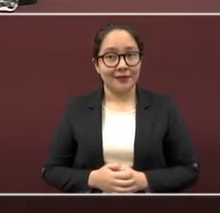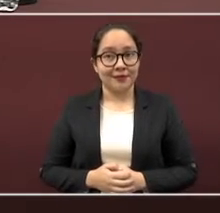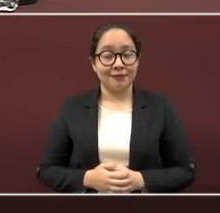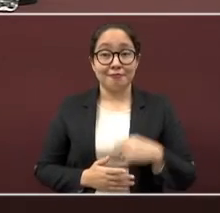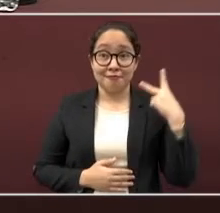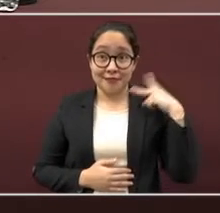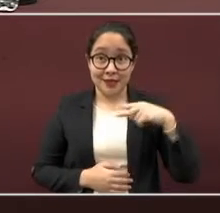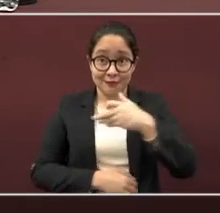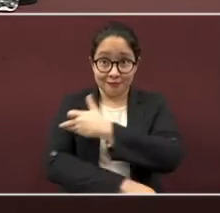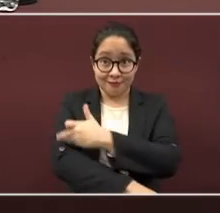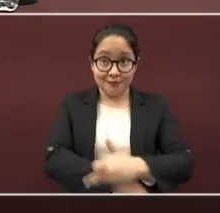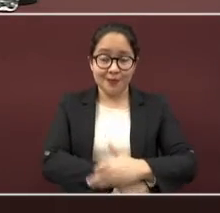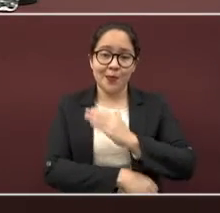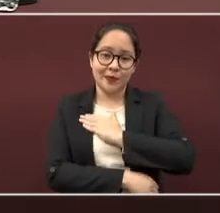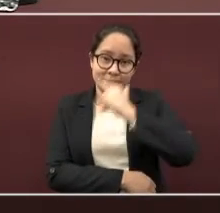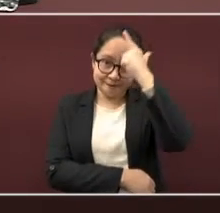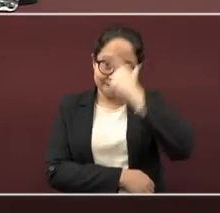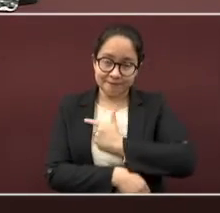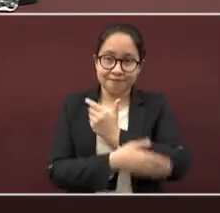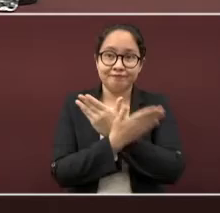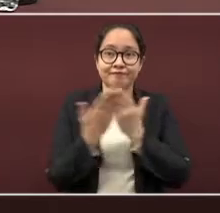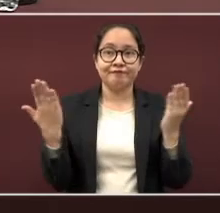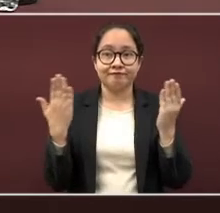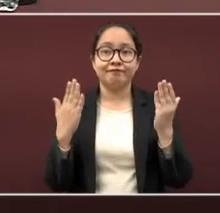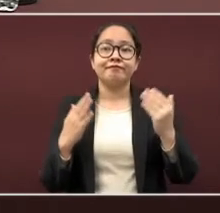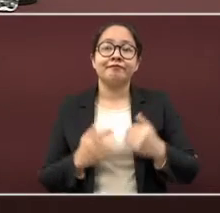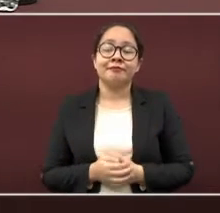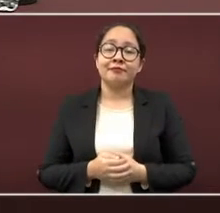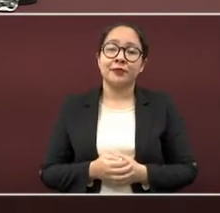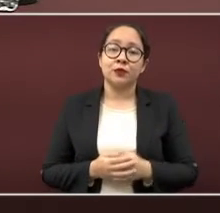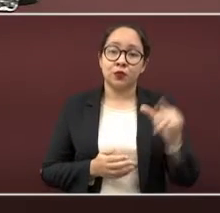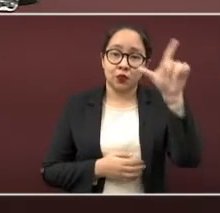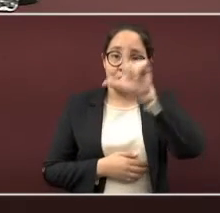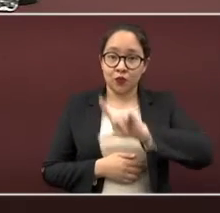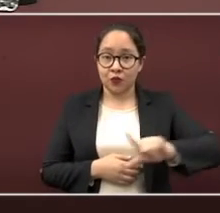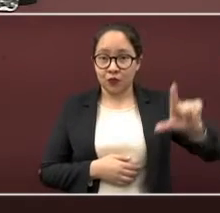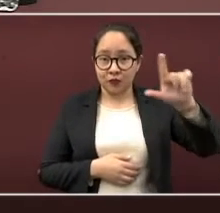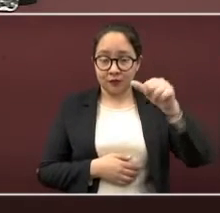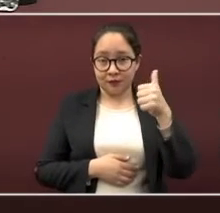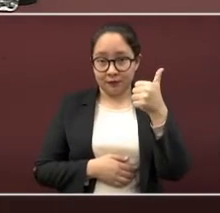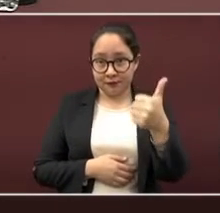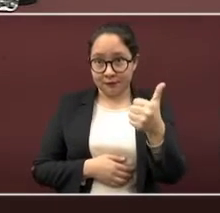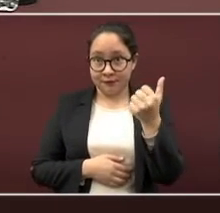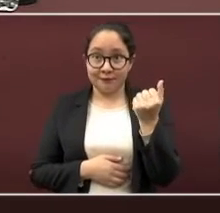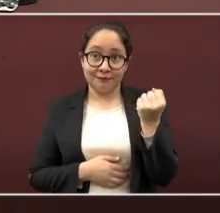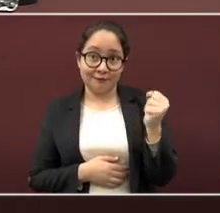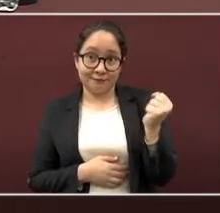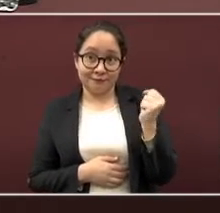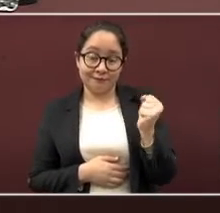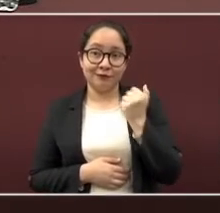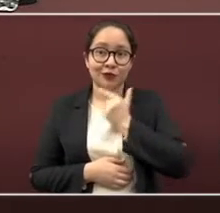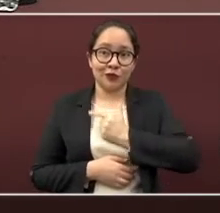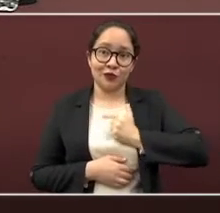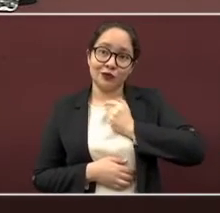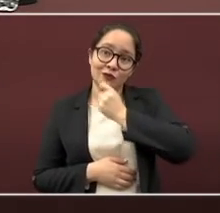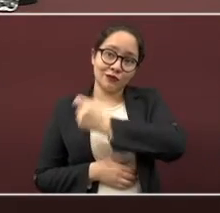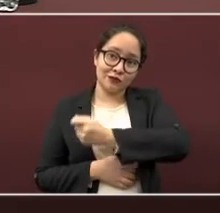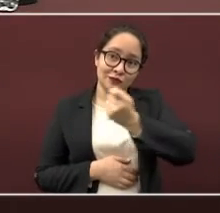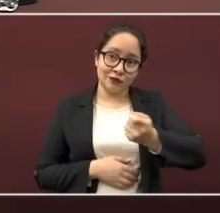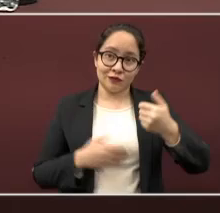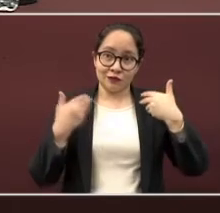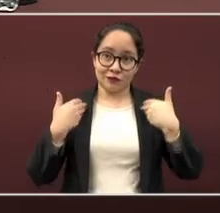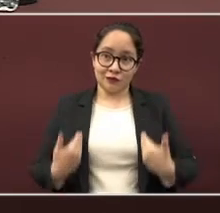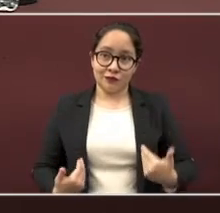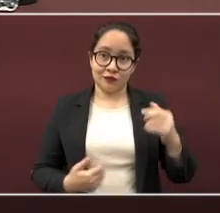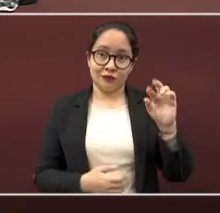familia veracruzana muy buenas noches ya es lunes 6 de septiembre y los saluda con el gusto de siempre un servidor